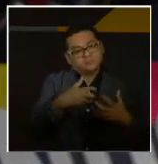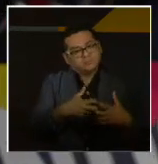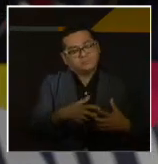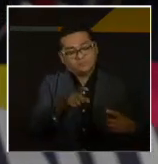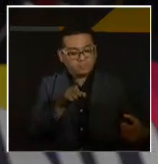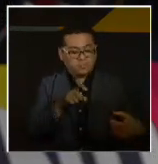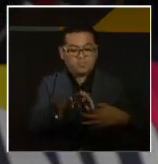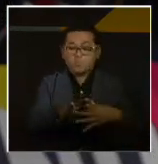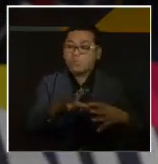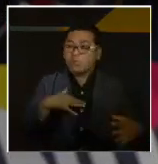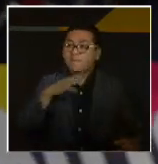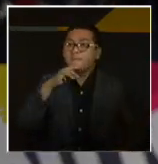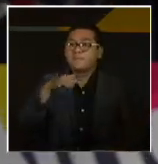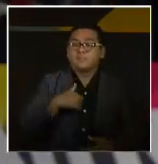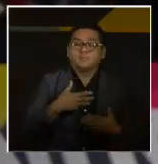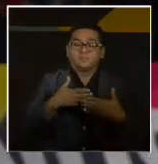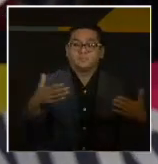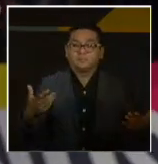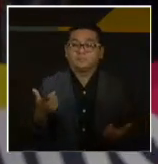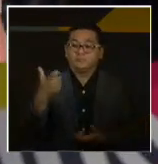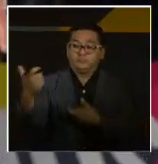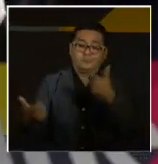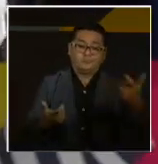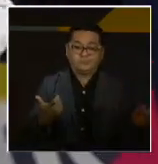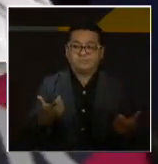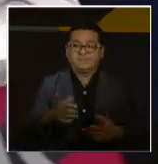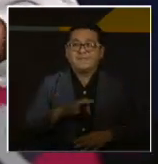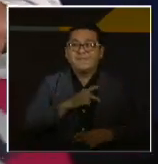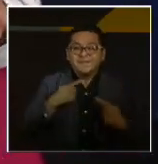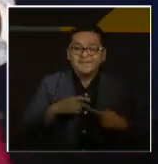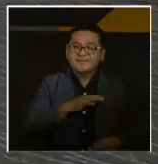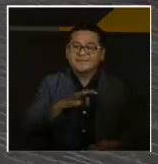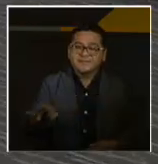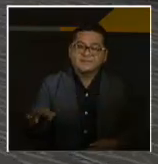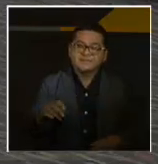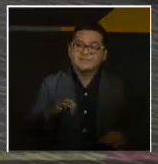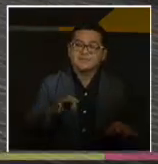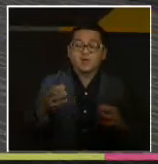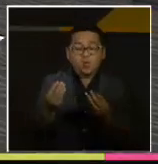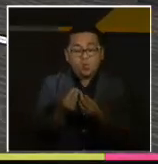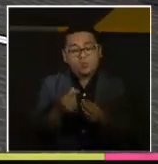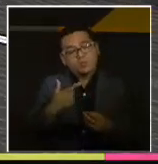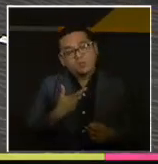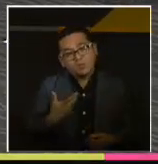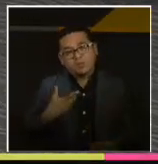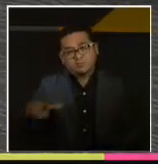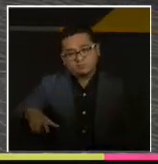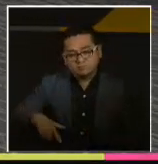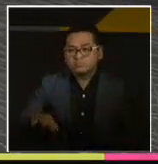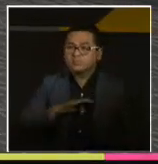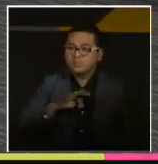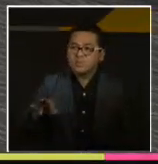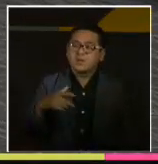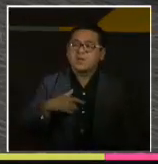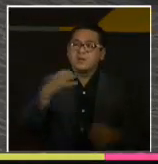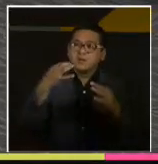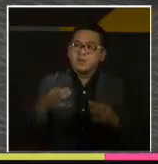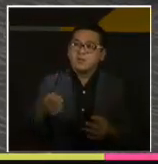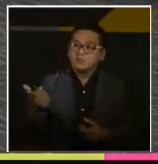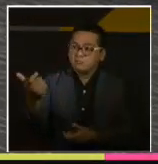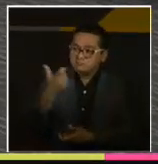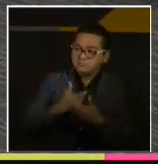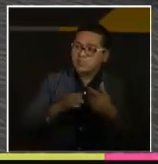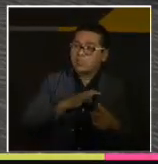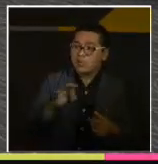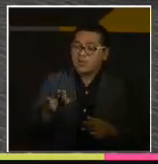empresarios, abriendo los polos de inversión para que pueda haber una inversión conjunta y tener un gobierno que también sea garante de esa